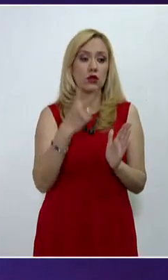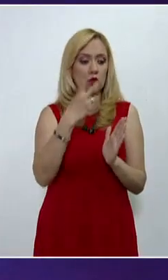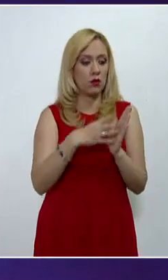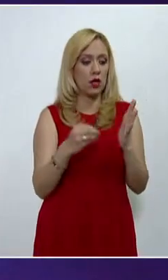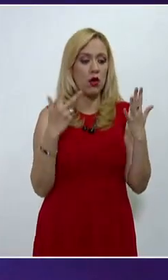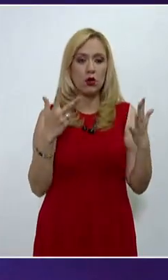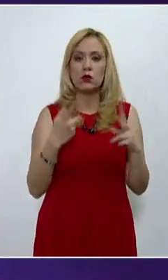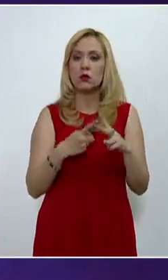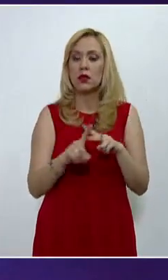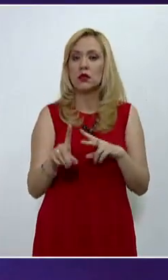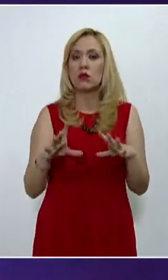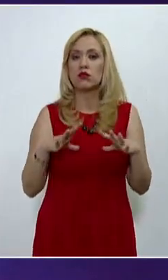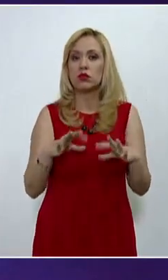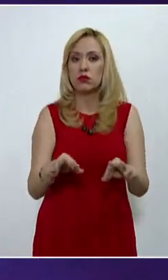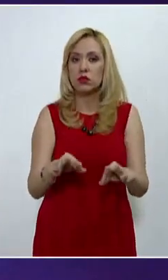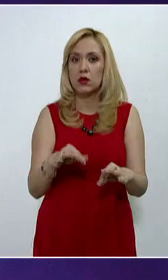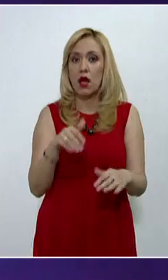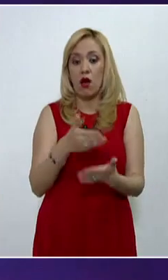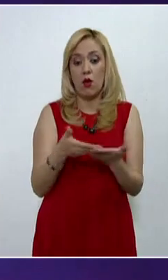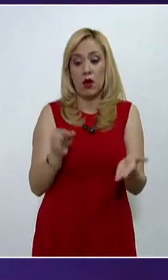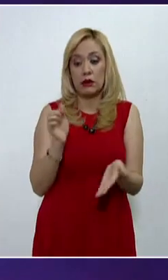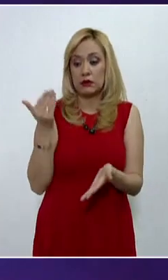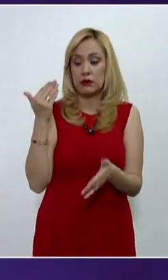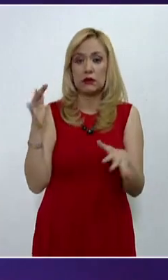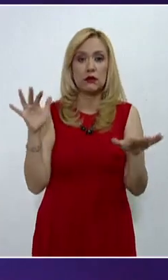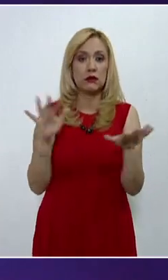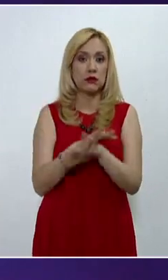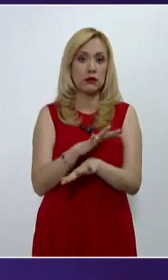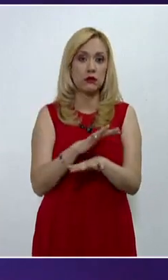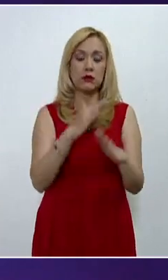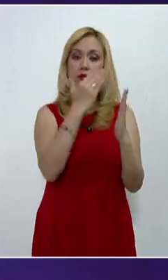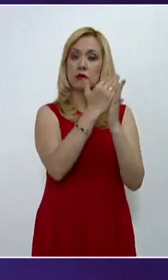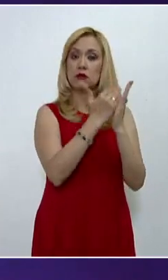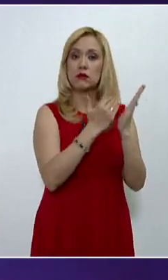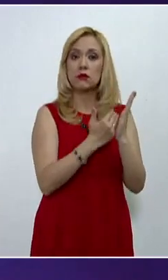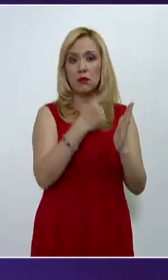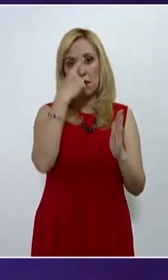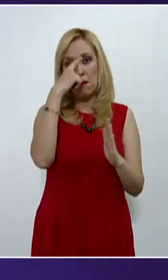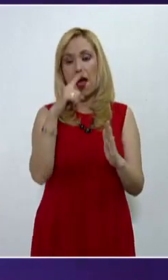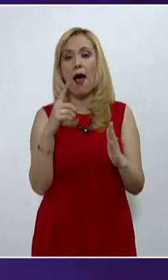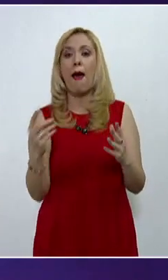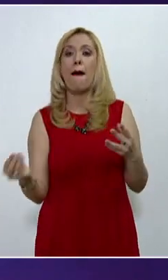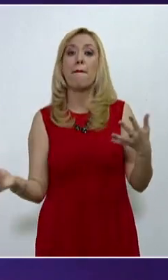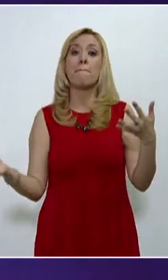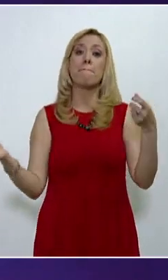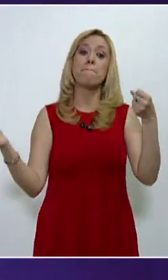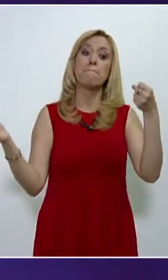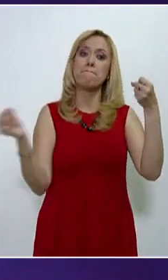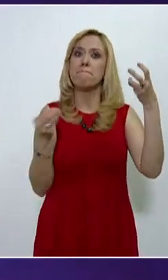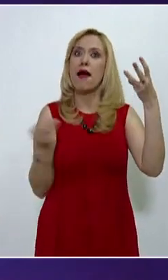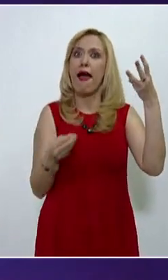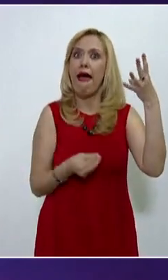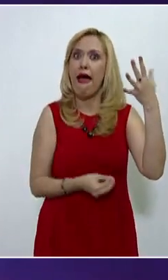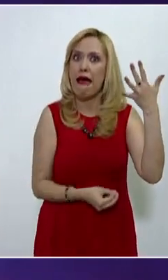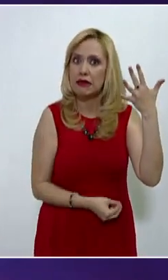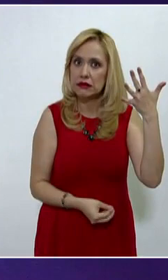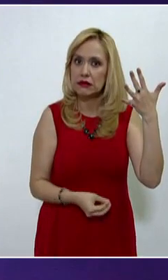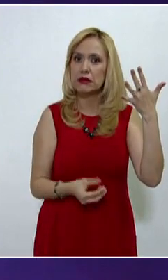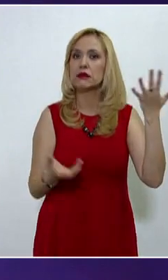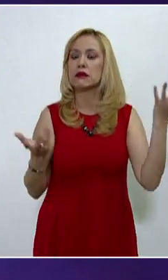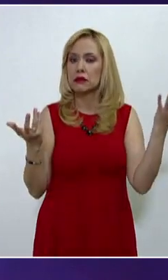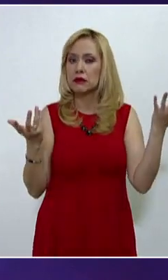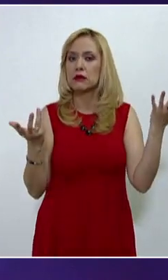2008 y ahora se acaba de modificar aún más ese catálogo para sumar delitos a ese catálogo. De modo que cada vez